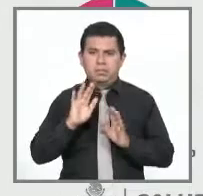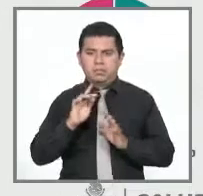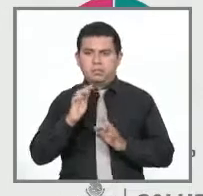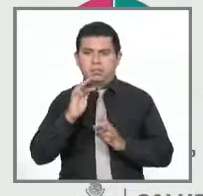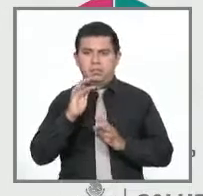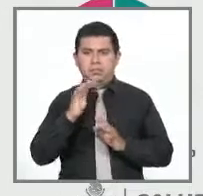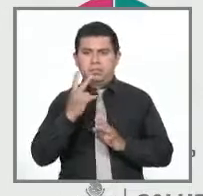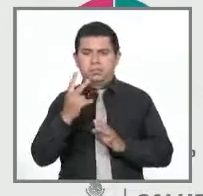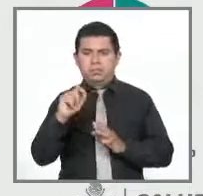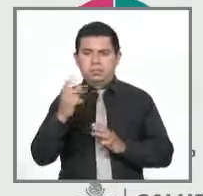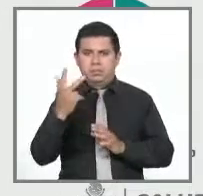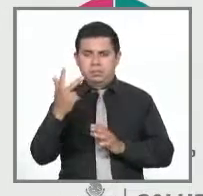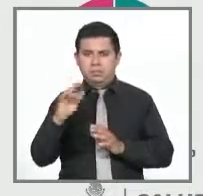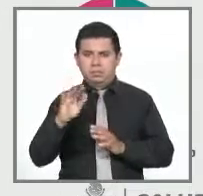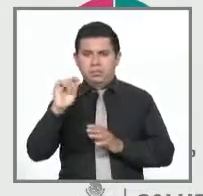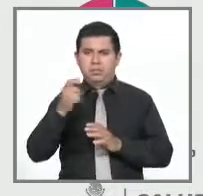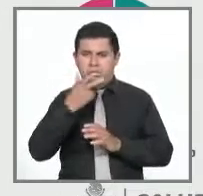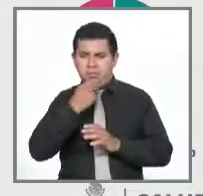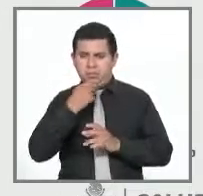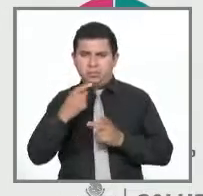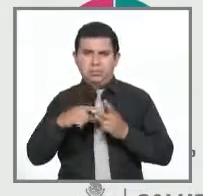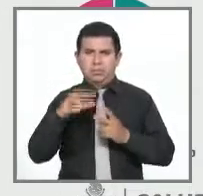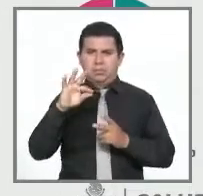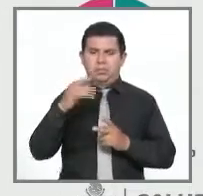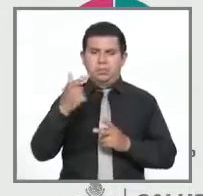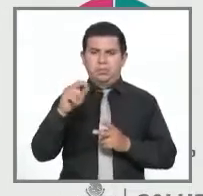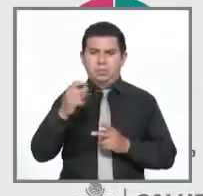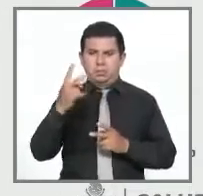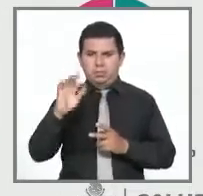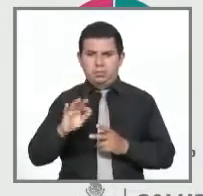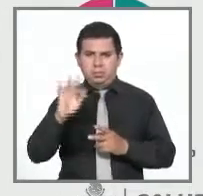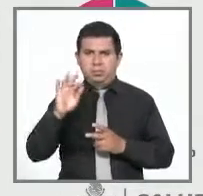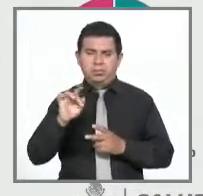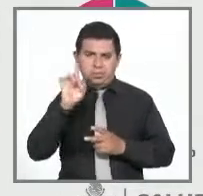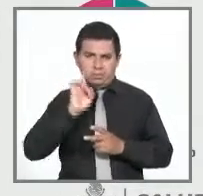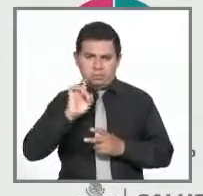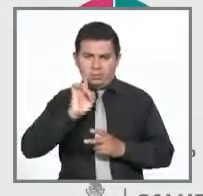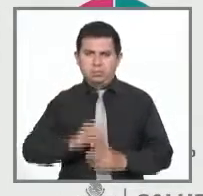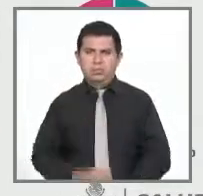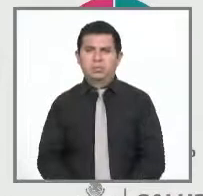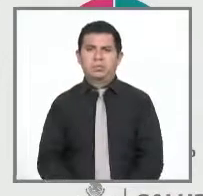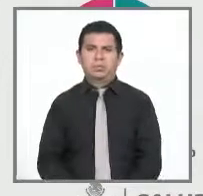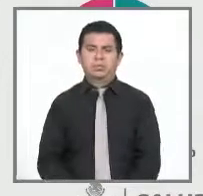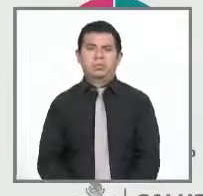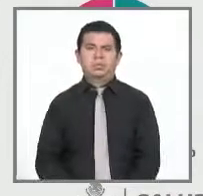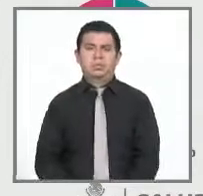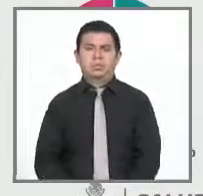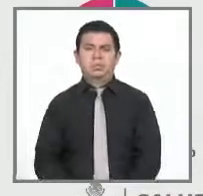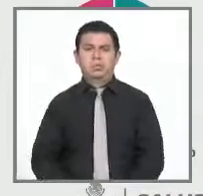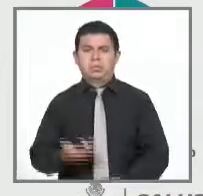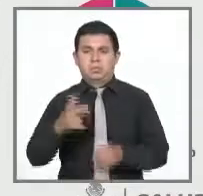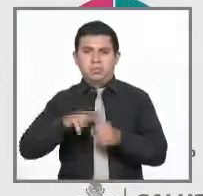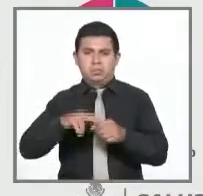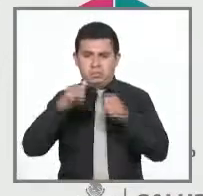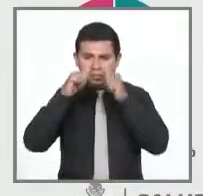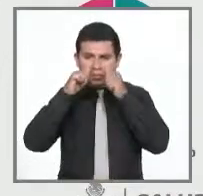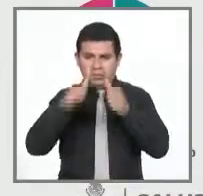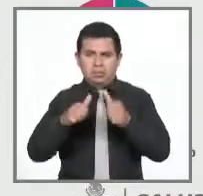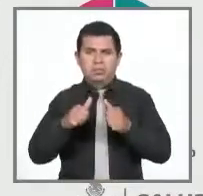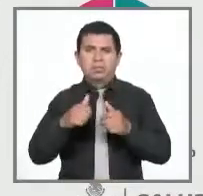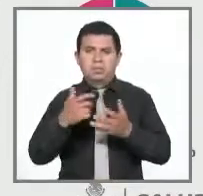52.8 por ciento hombres 47.2 por ciento mujeres por tipo de atención